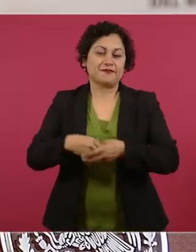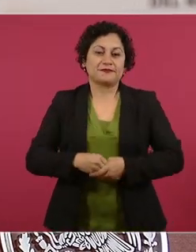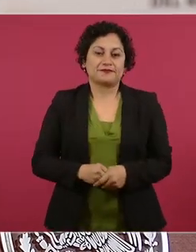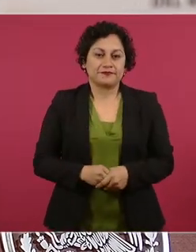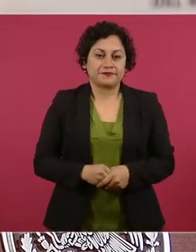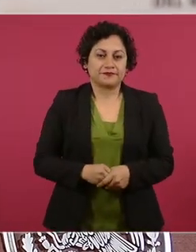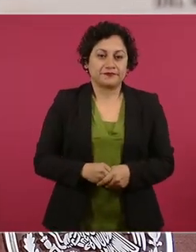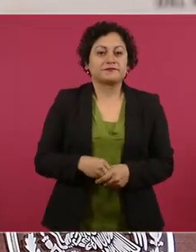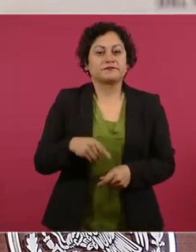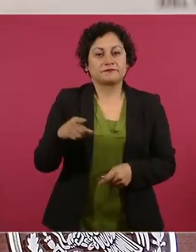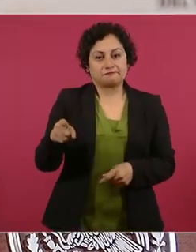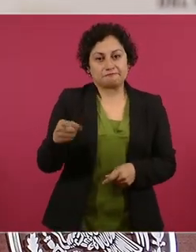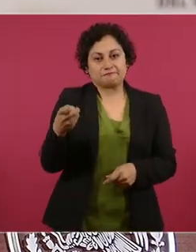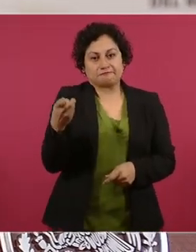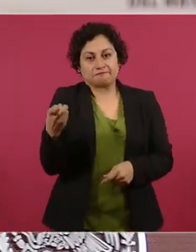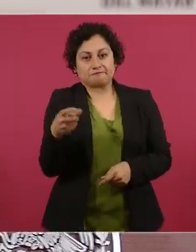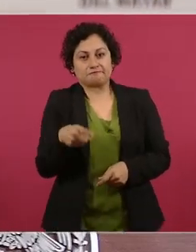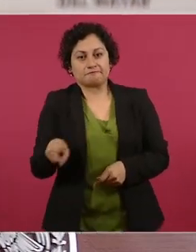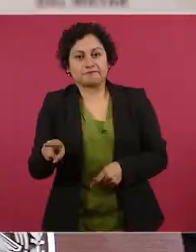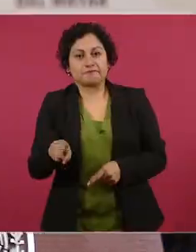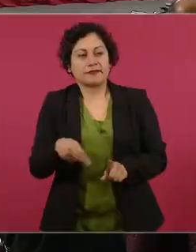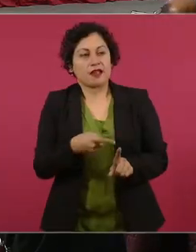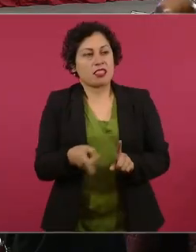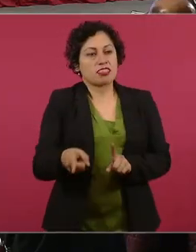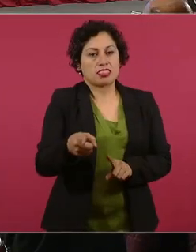y del Chueco también.